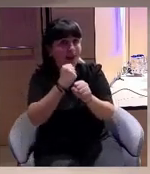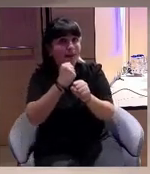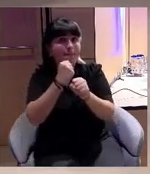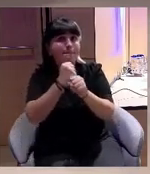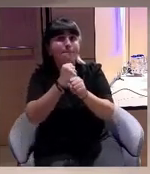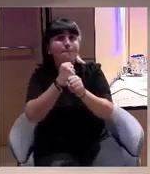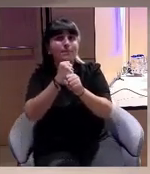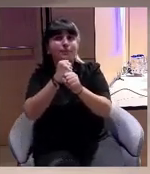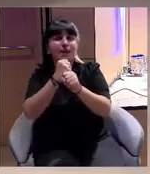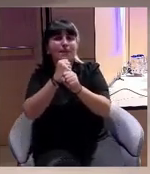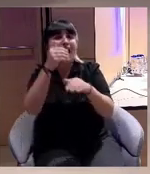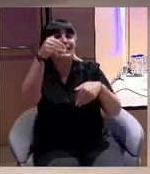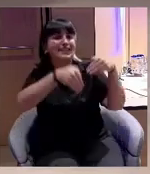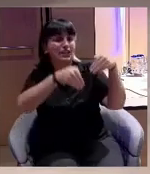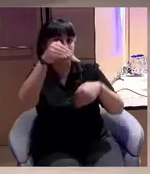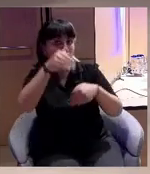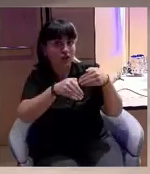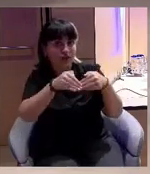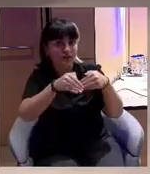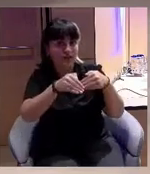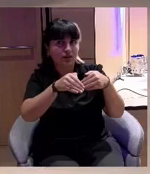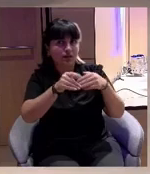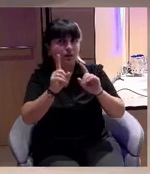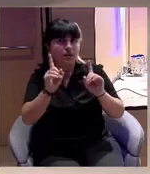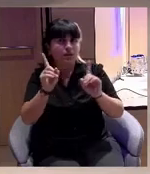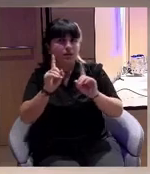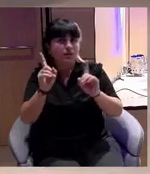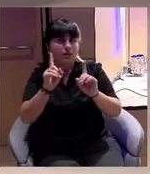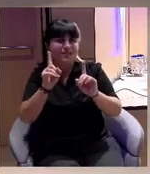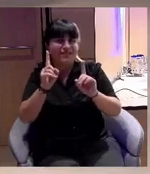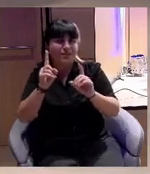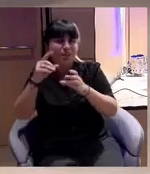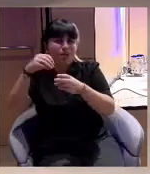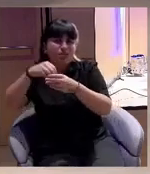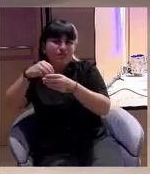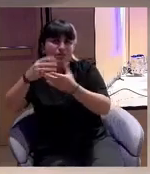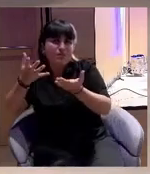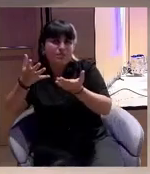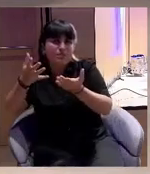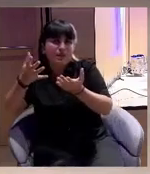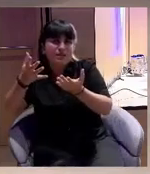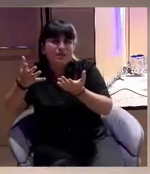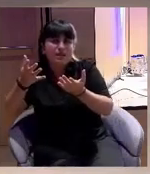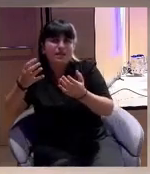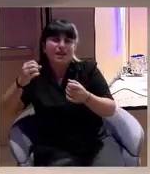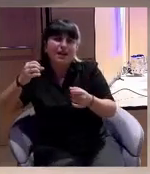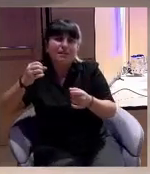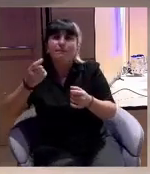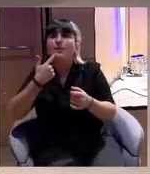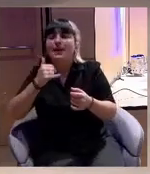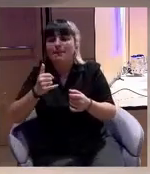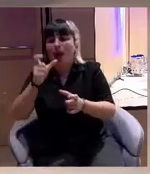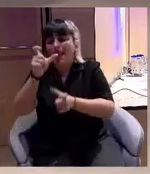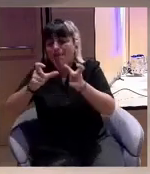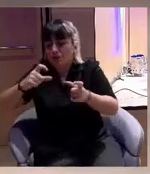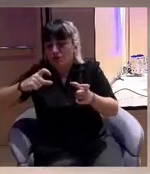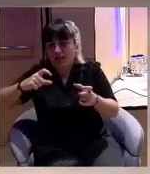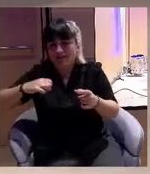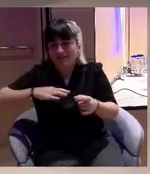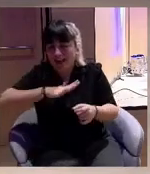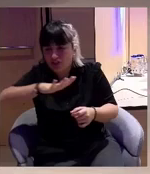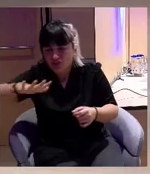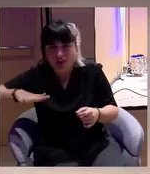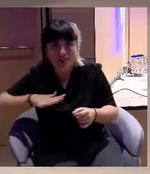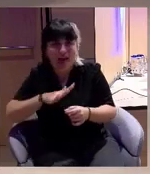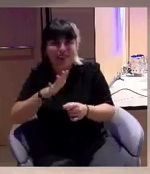términos políticos y tampoco lo son para la gente para los ciudadanos no ciudadano no le interesa solo cuánto gastó